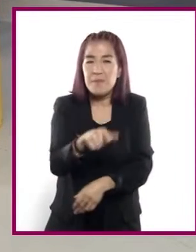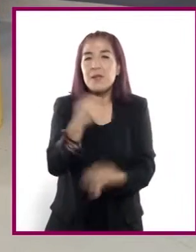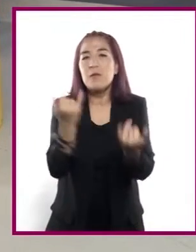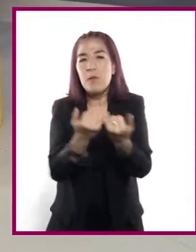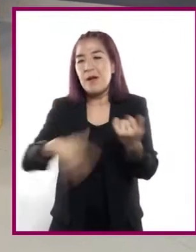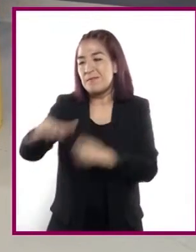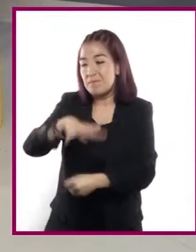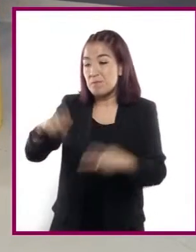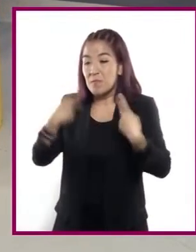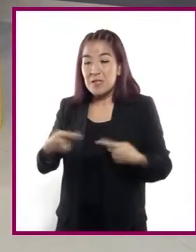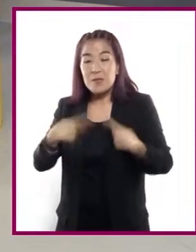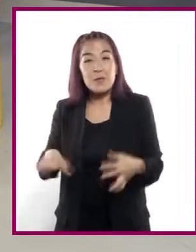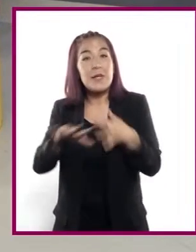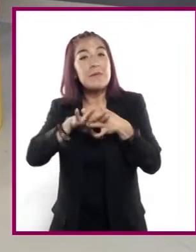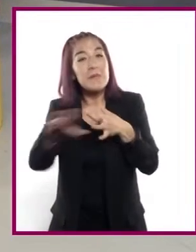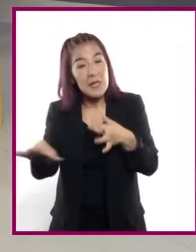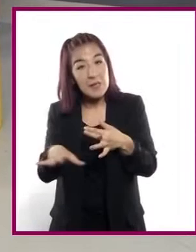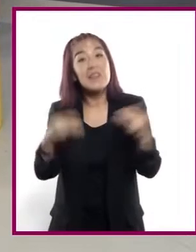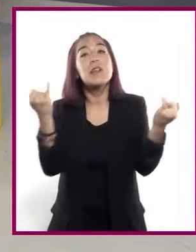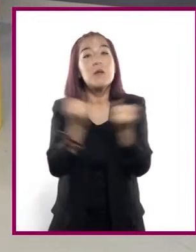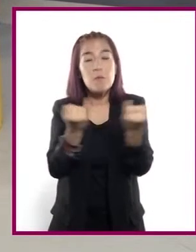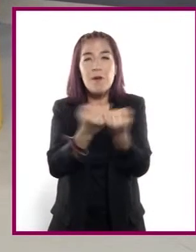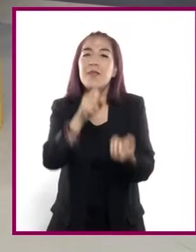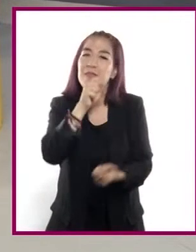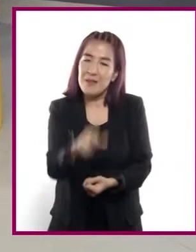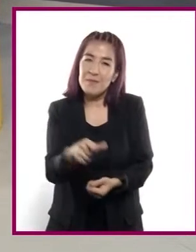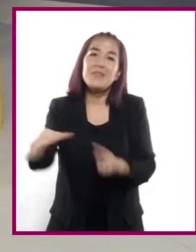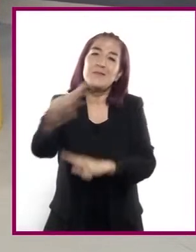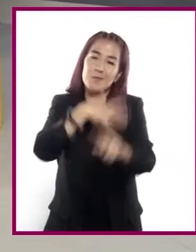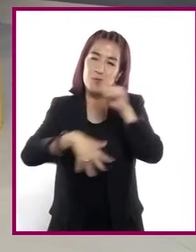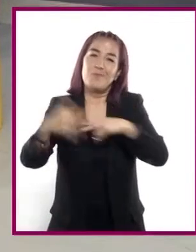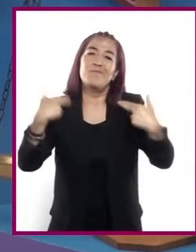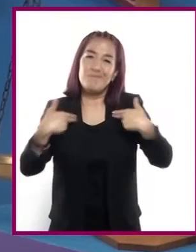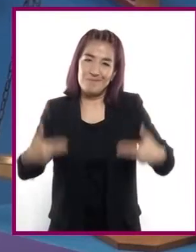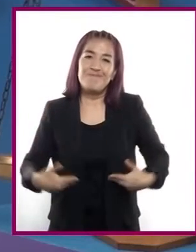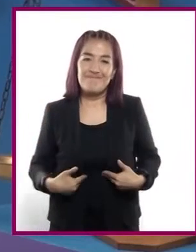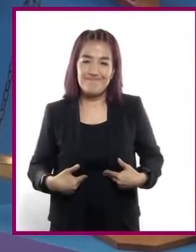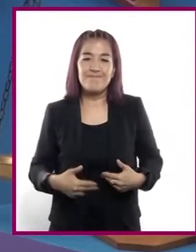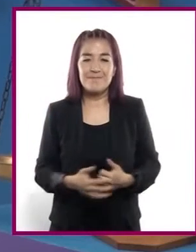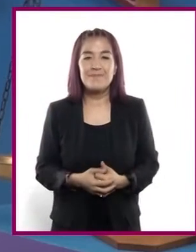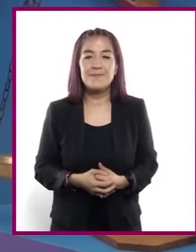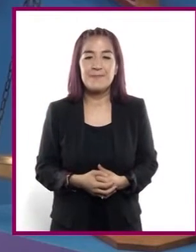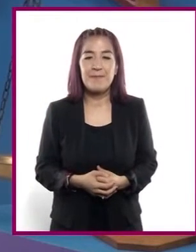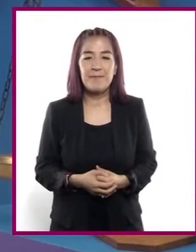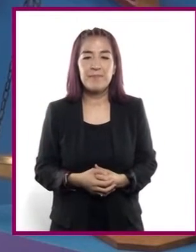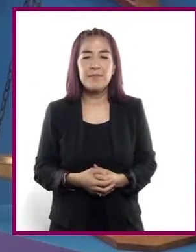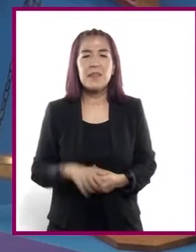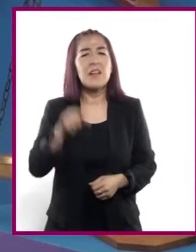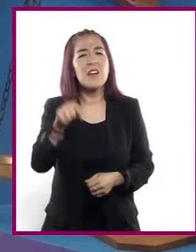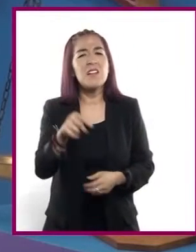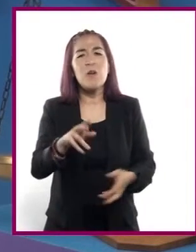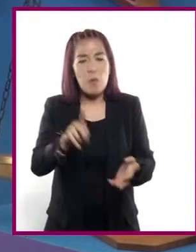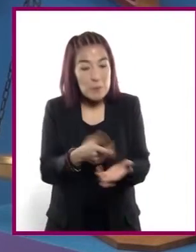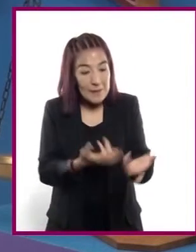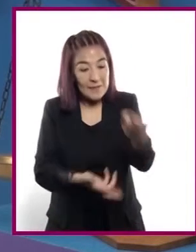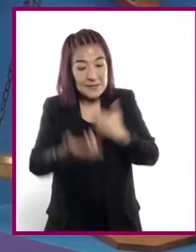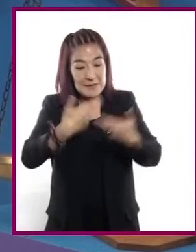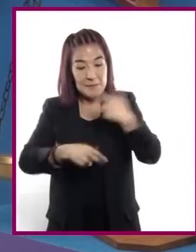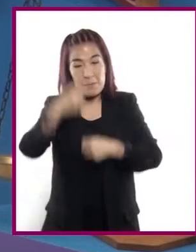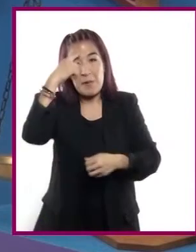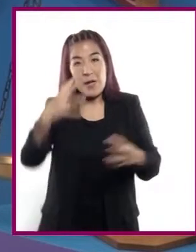los inmigrantes y en general de toda la humanidad. Esta reivindicación de los